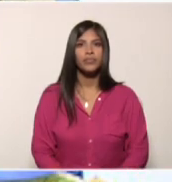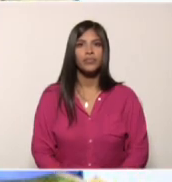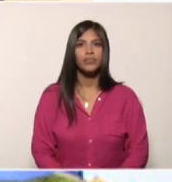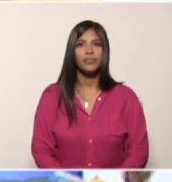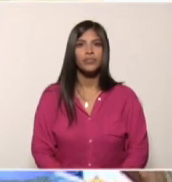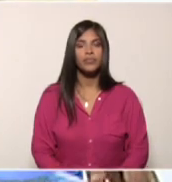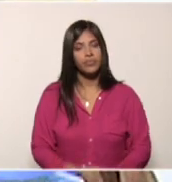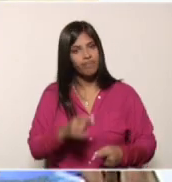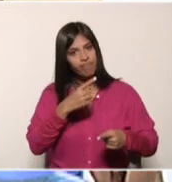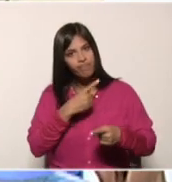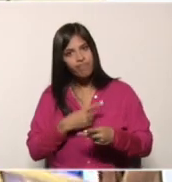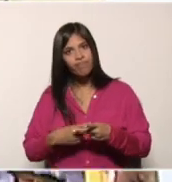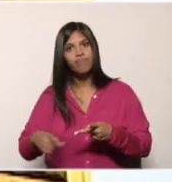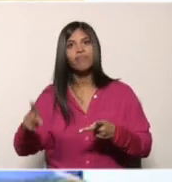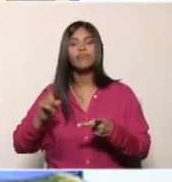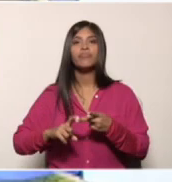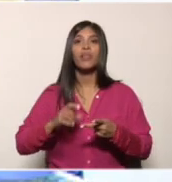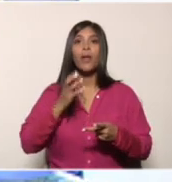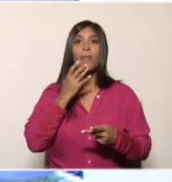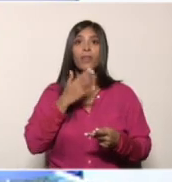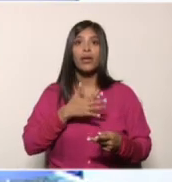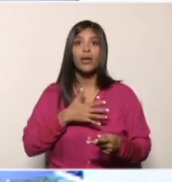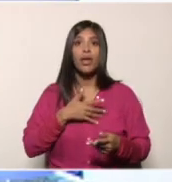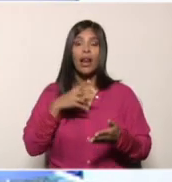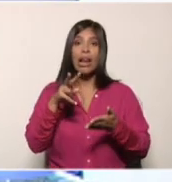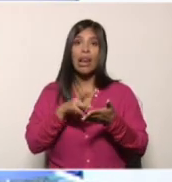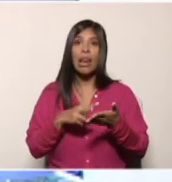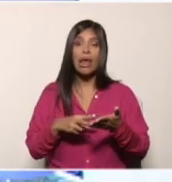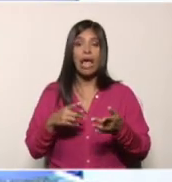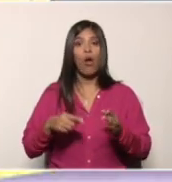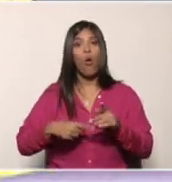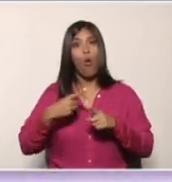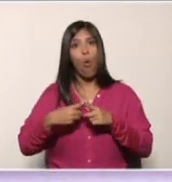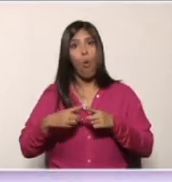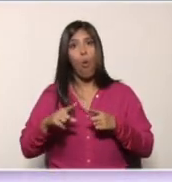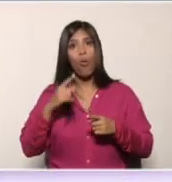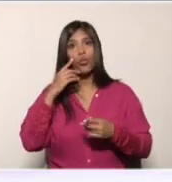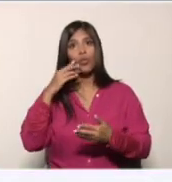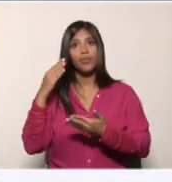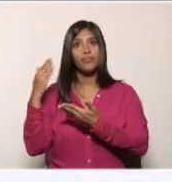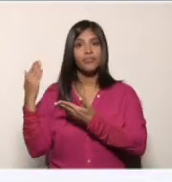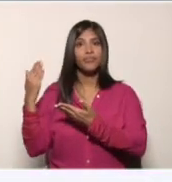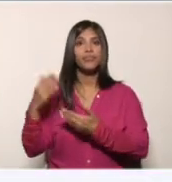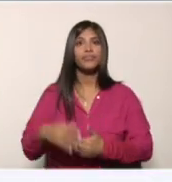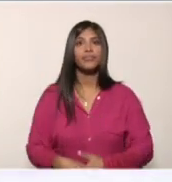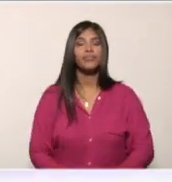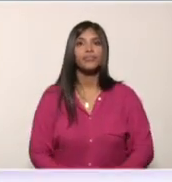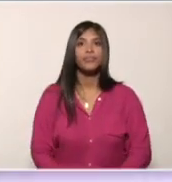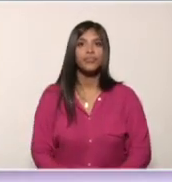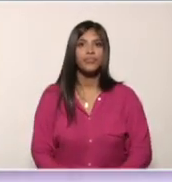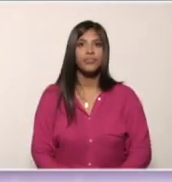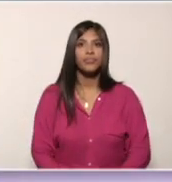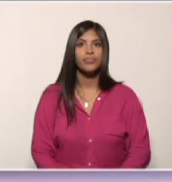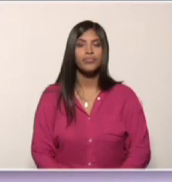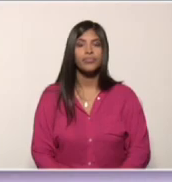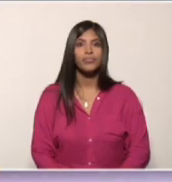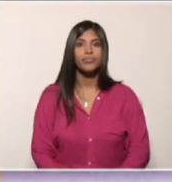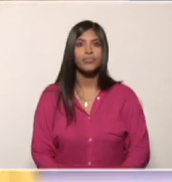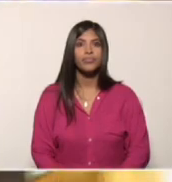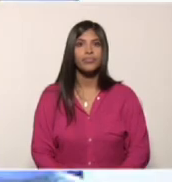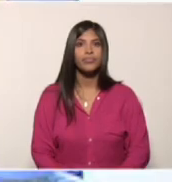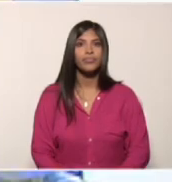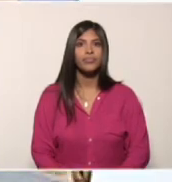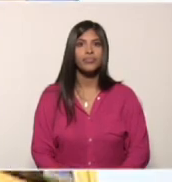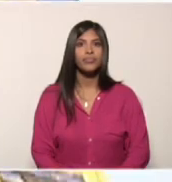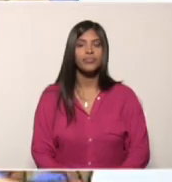La epopeya. Si quieren leer epopeya, tenemos Miguel de Cervantes con Don Quijote de la Mancha.